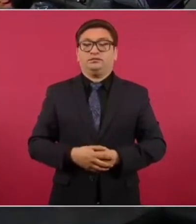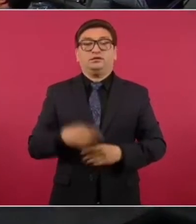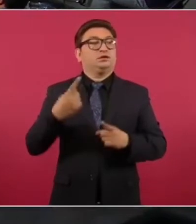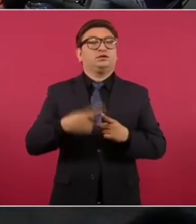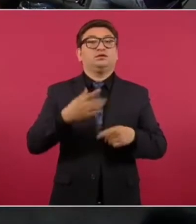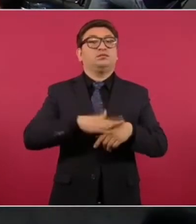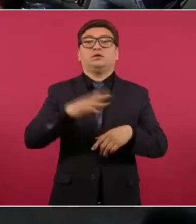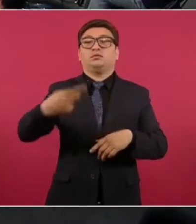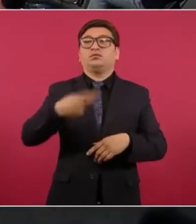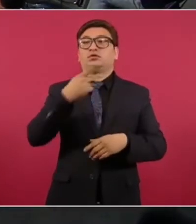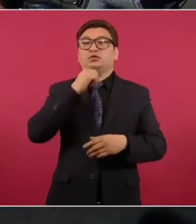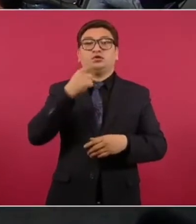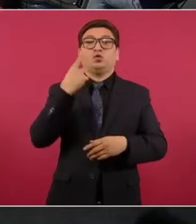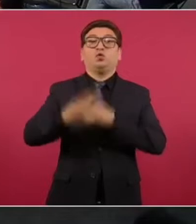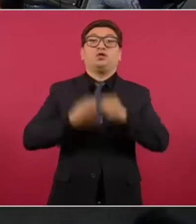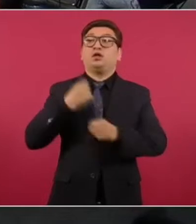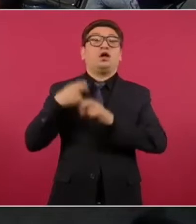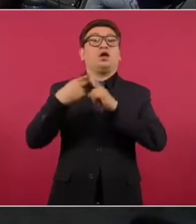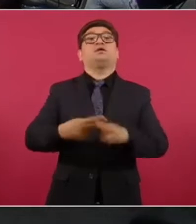¿Quién no ha preguntado en un año?